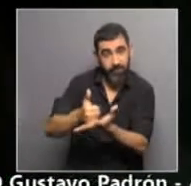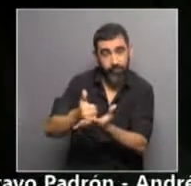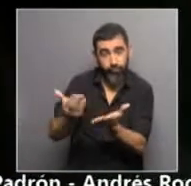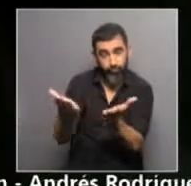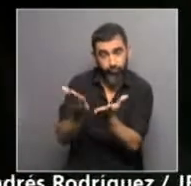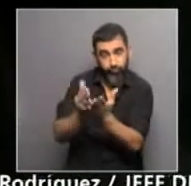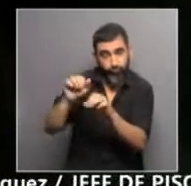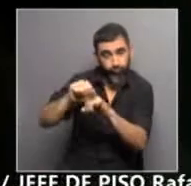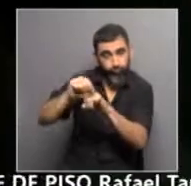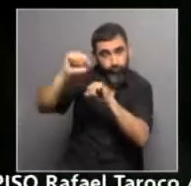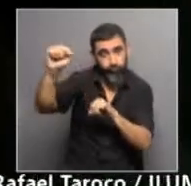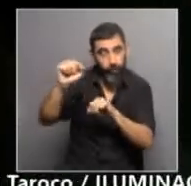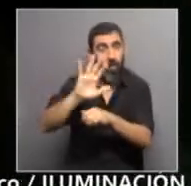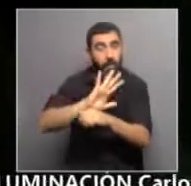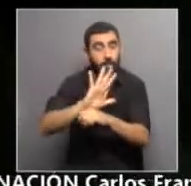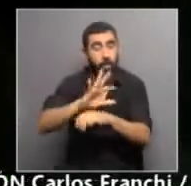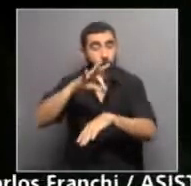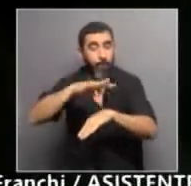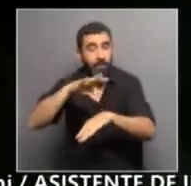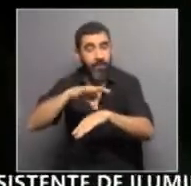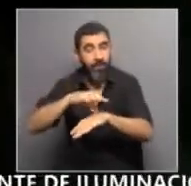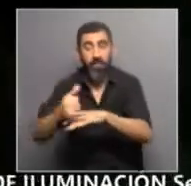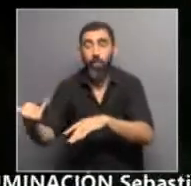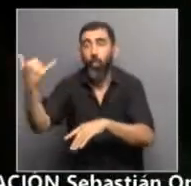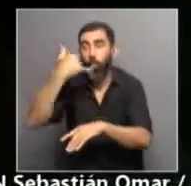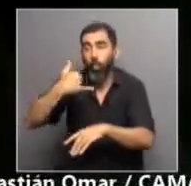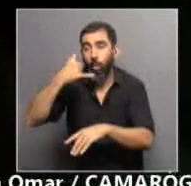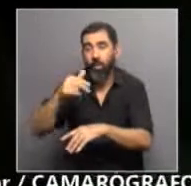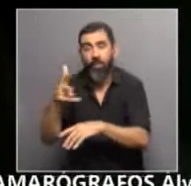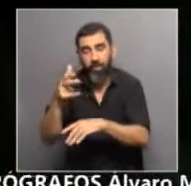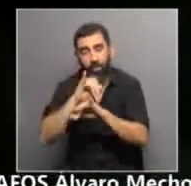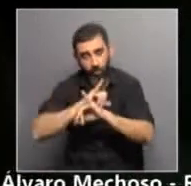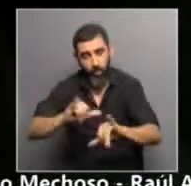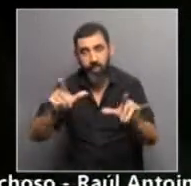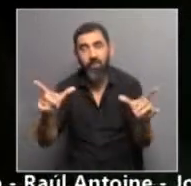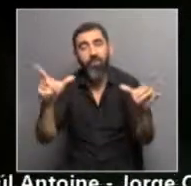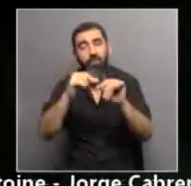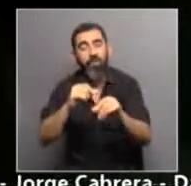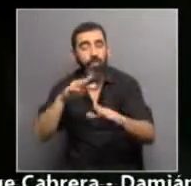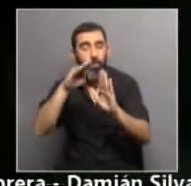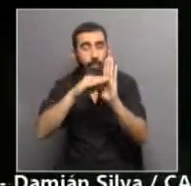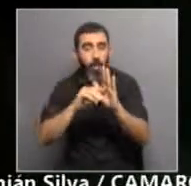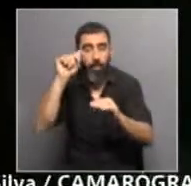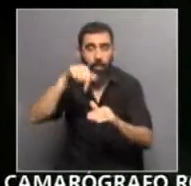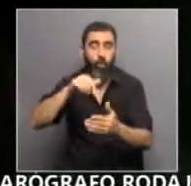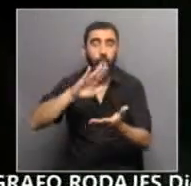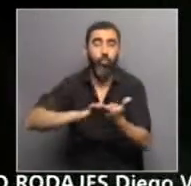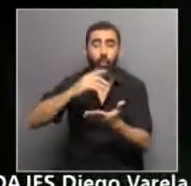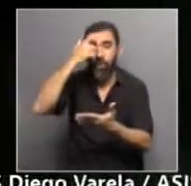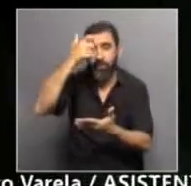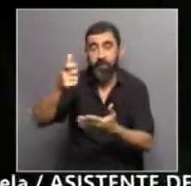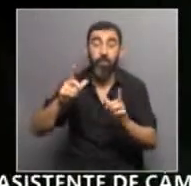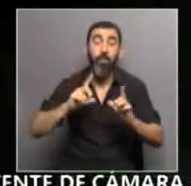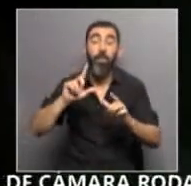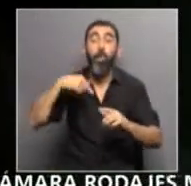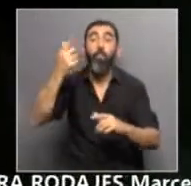doctorado en biomedicina molecular y nos lo cuenta, nos envió este video y con esto cerramos nuestra edición de hoy de Sobre Ciencia. Los